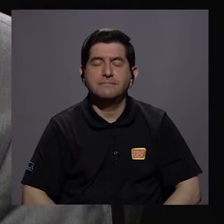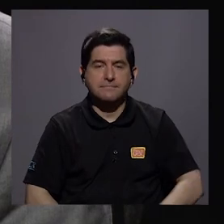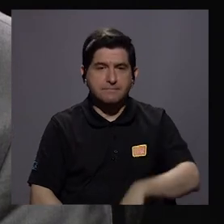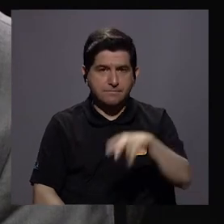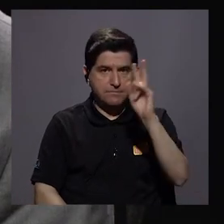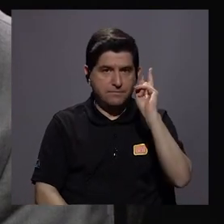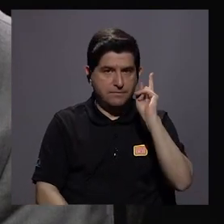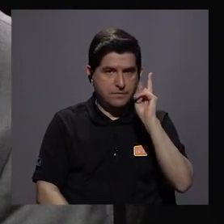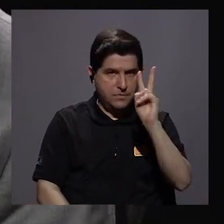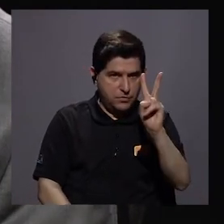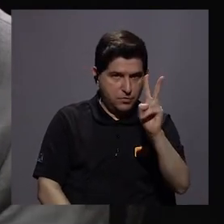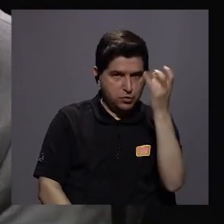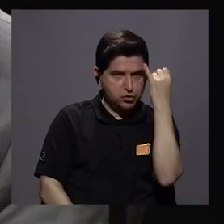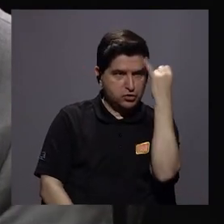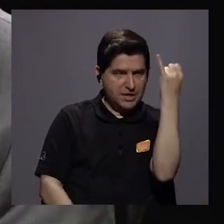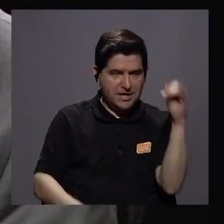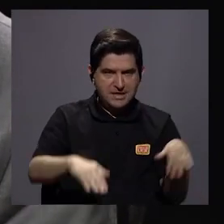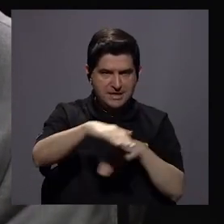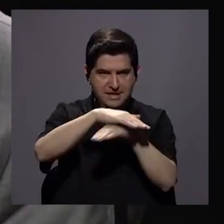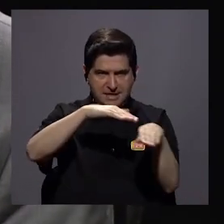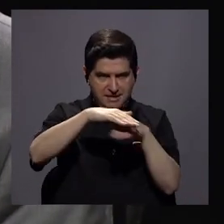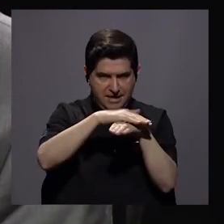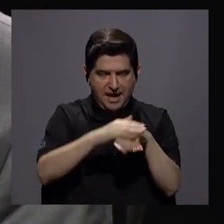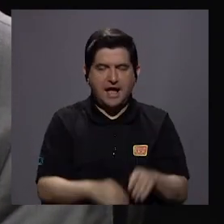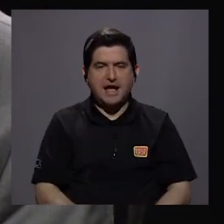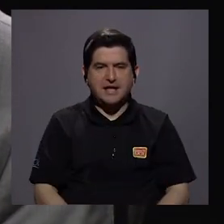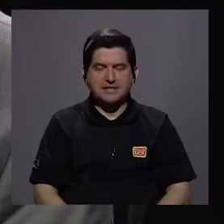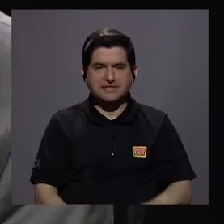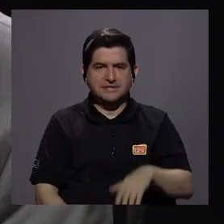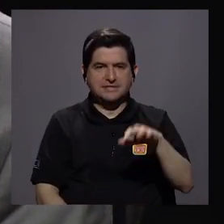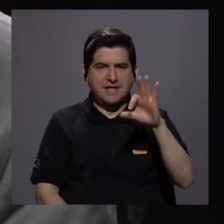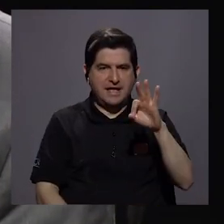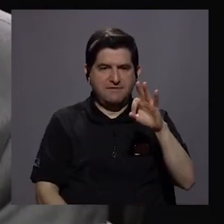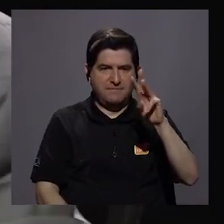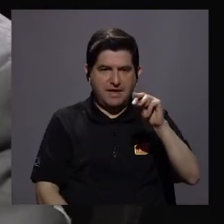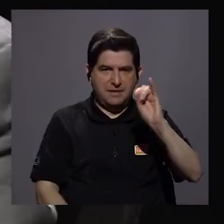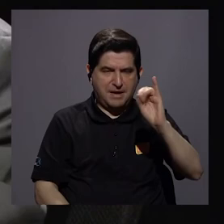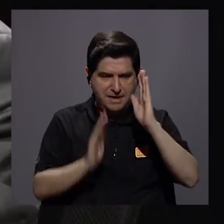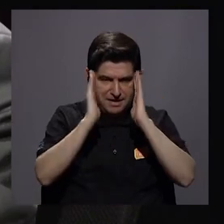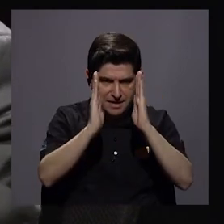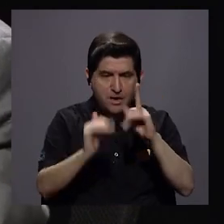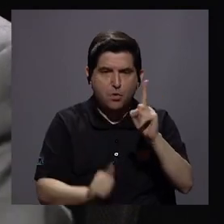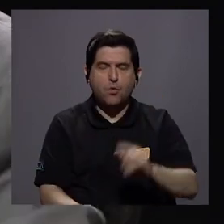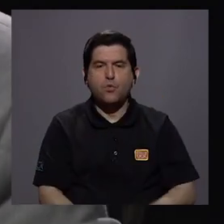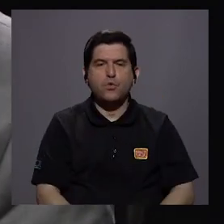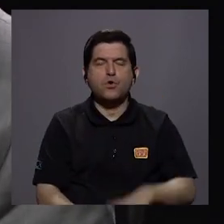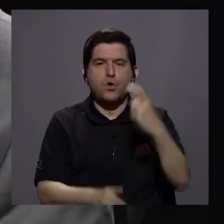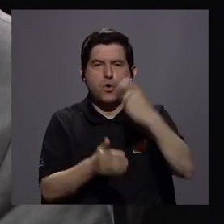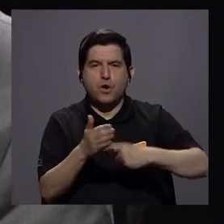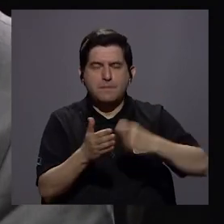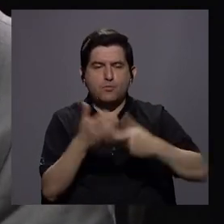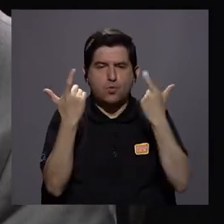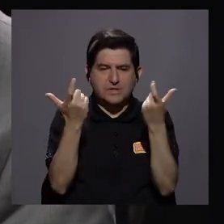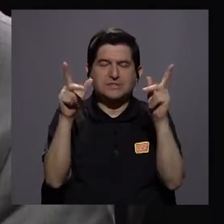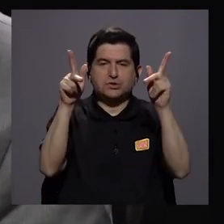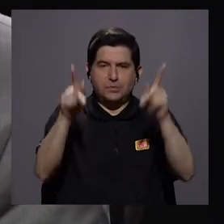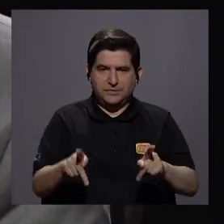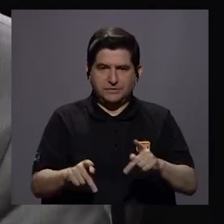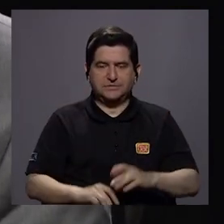hay dos conceptos básicos en donde el fondo se concentra. Uno es sobre el impuesto sobre la renta de las